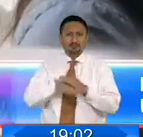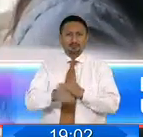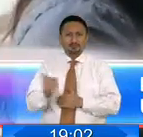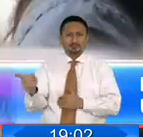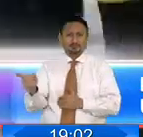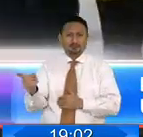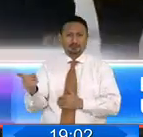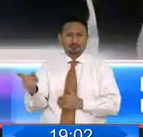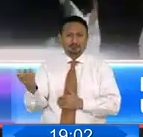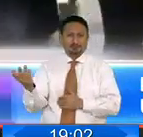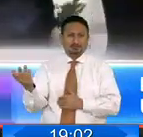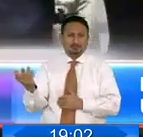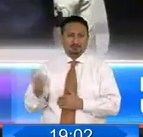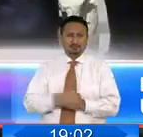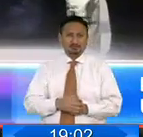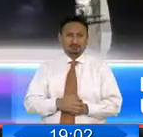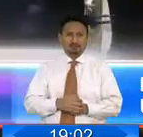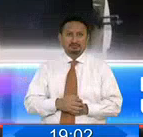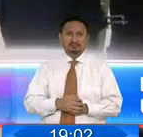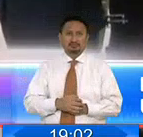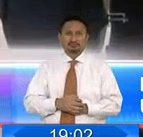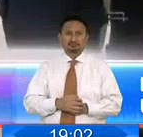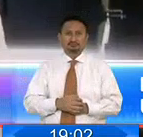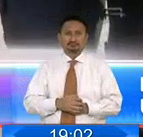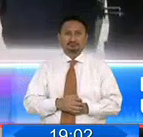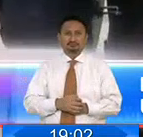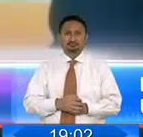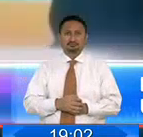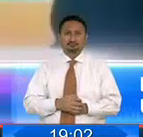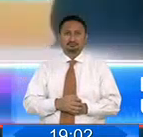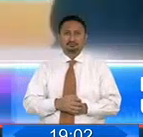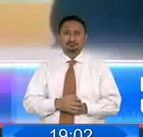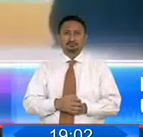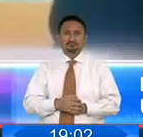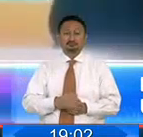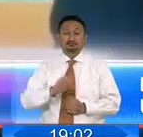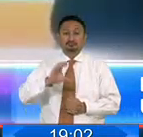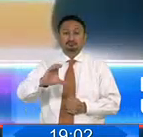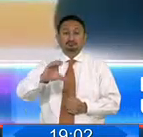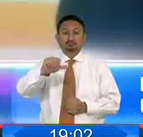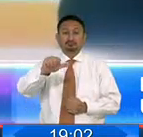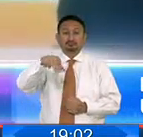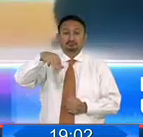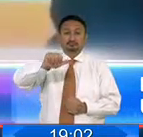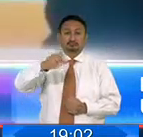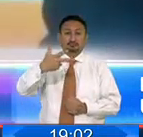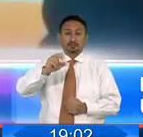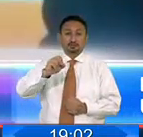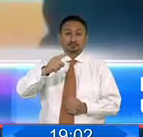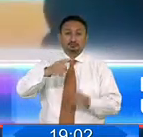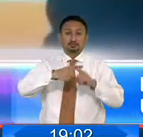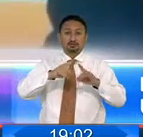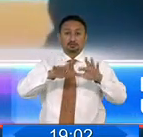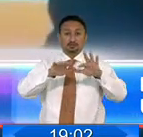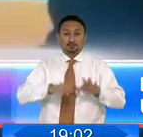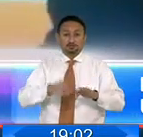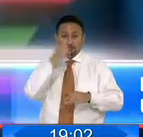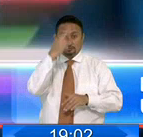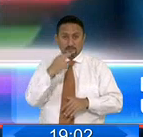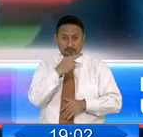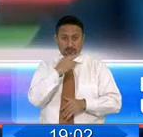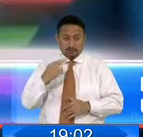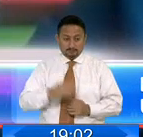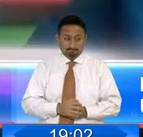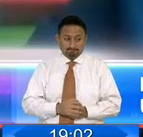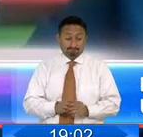esos artículos prohibidos al centro de rehabilitación social ricardo camacho ex subsecretario de rehabilitación cree saberlo